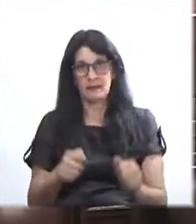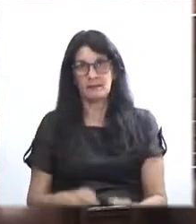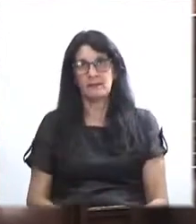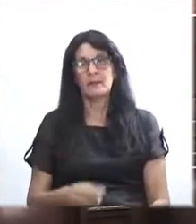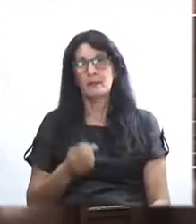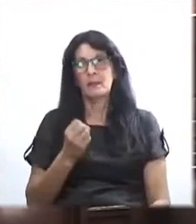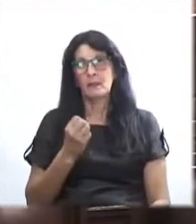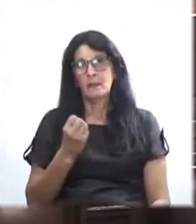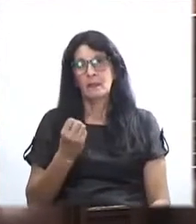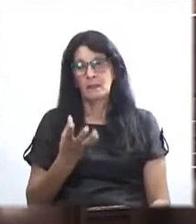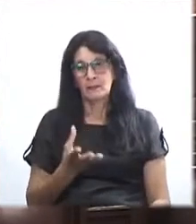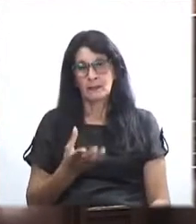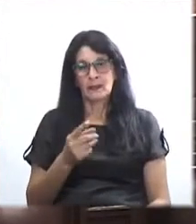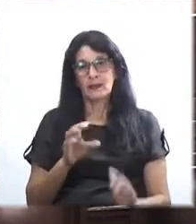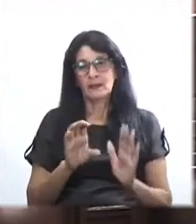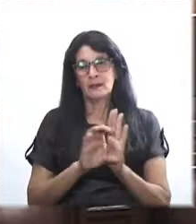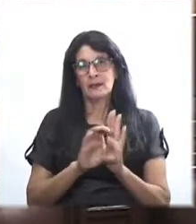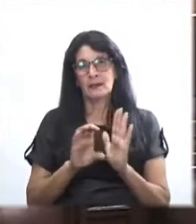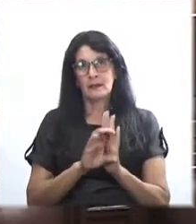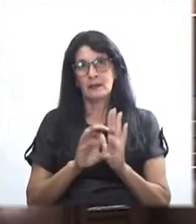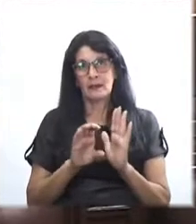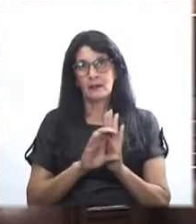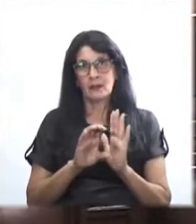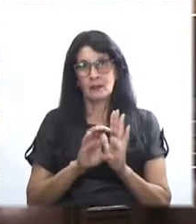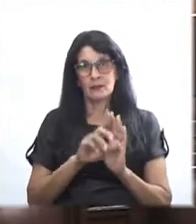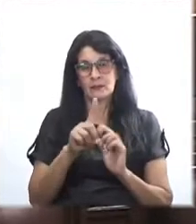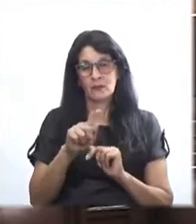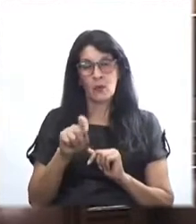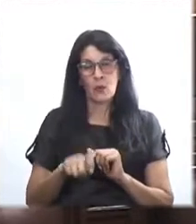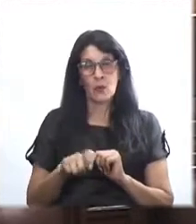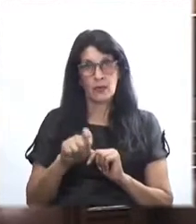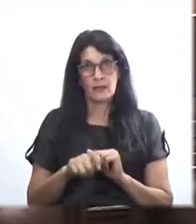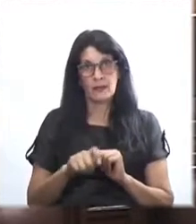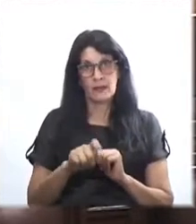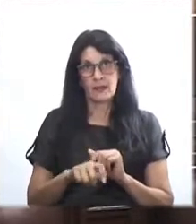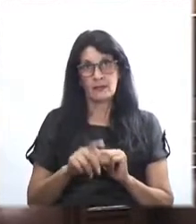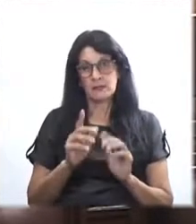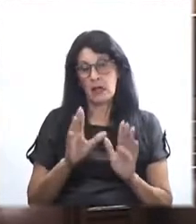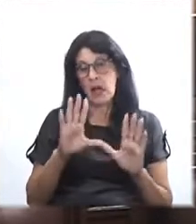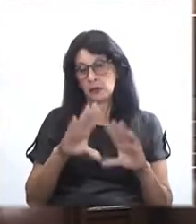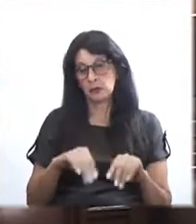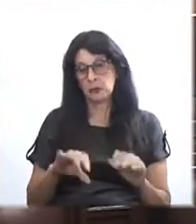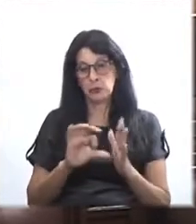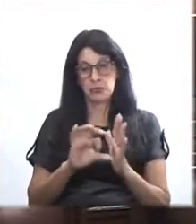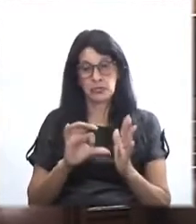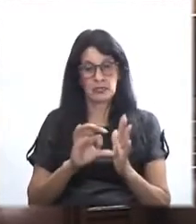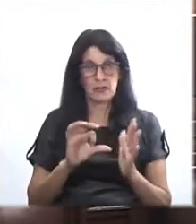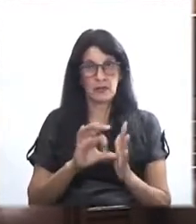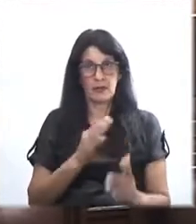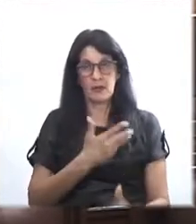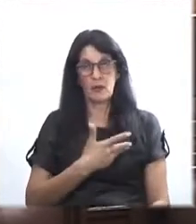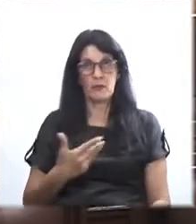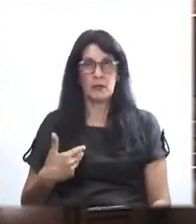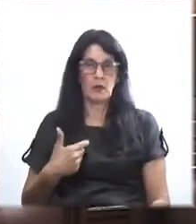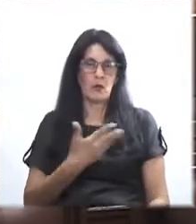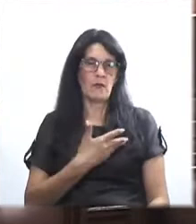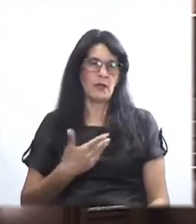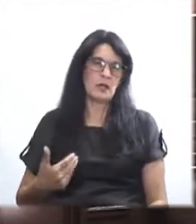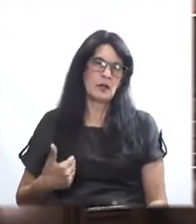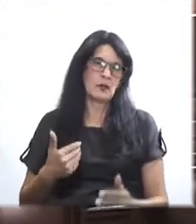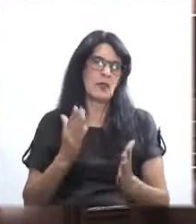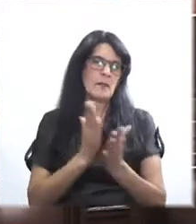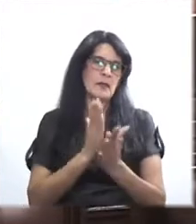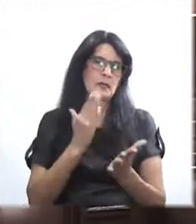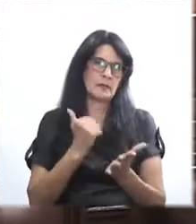Porque la Constitución le da la personería jurídica por Constitución a todos los sistemas de gobierno. Gobiernos departamentales,